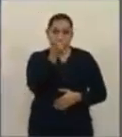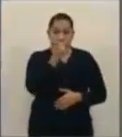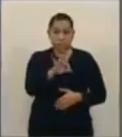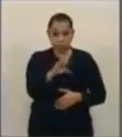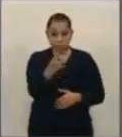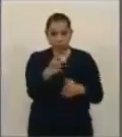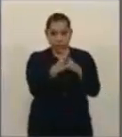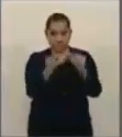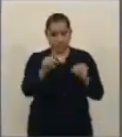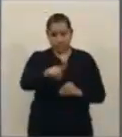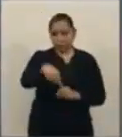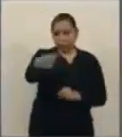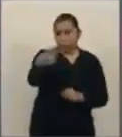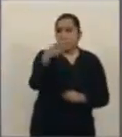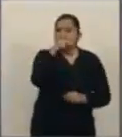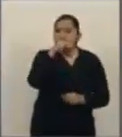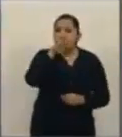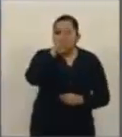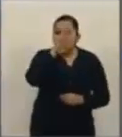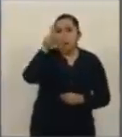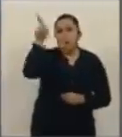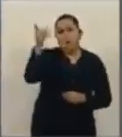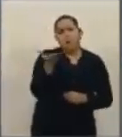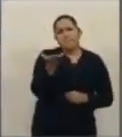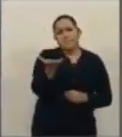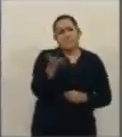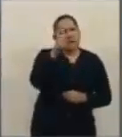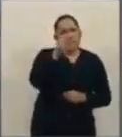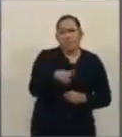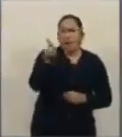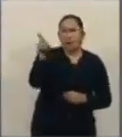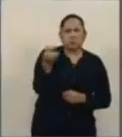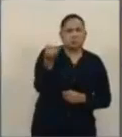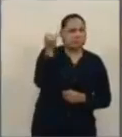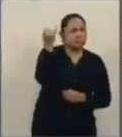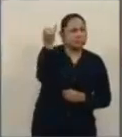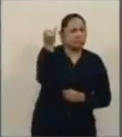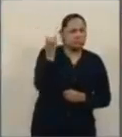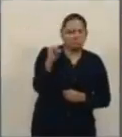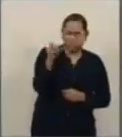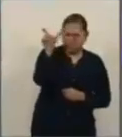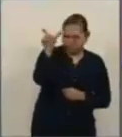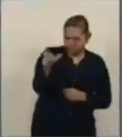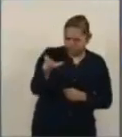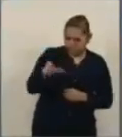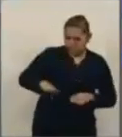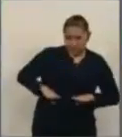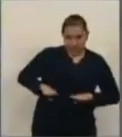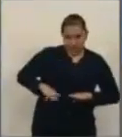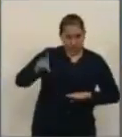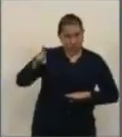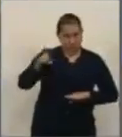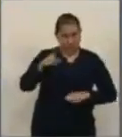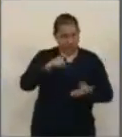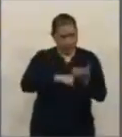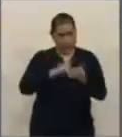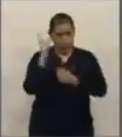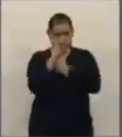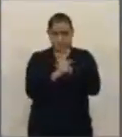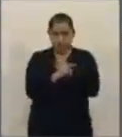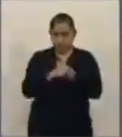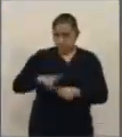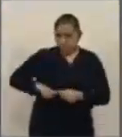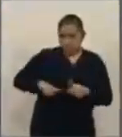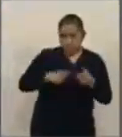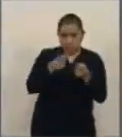desaparecidos, de manera absurda e impropia de un jefe de Estado, ya superar una tragedia que